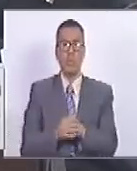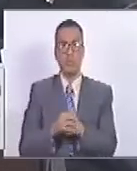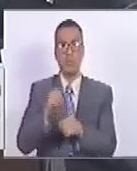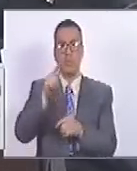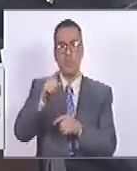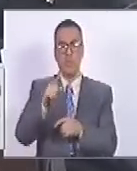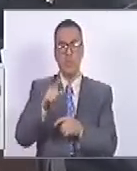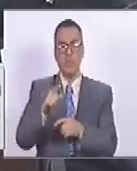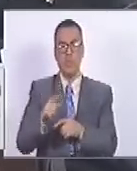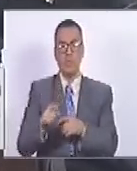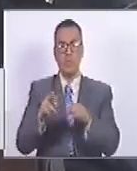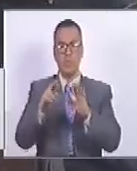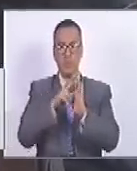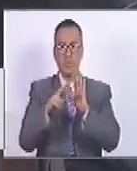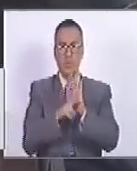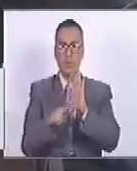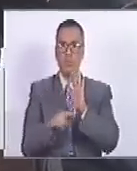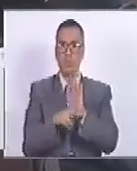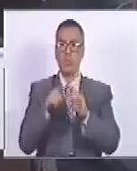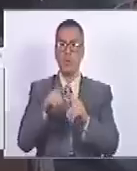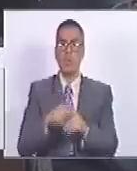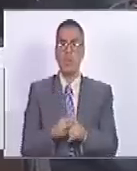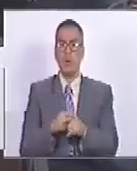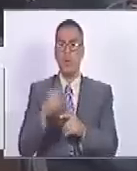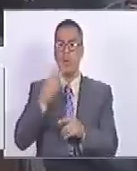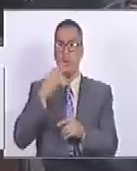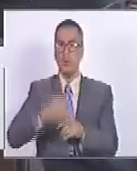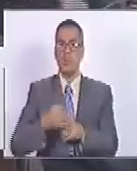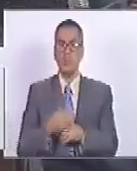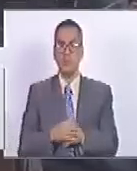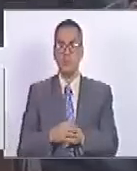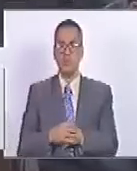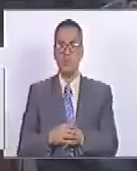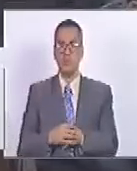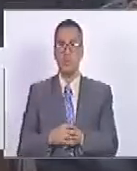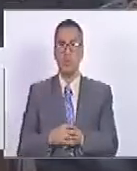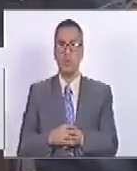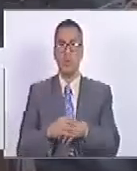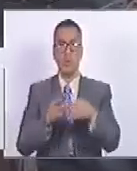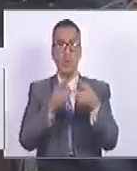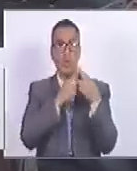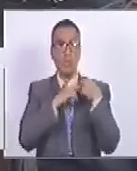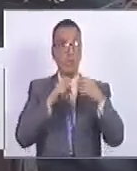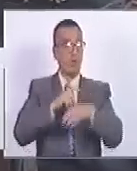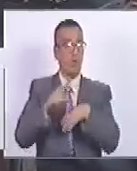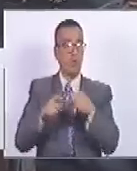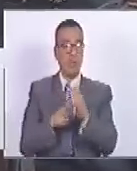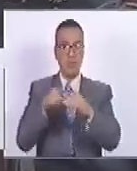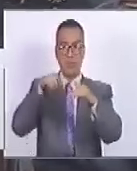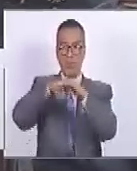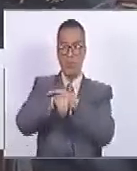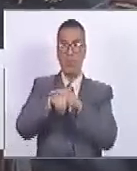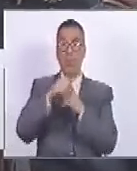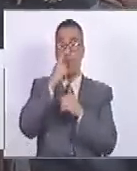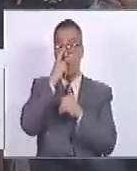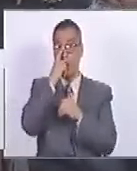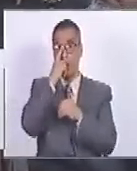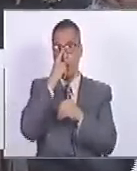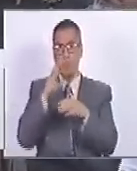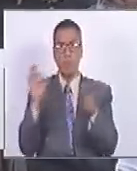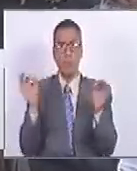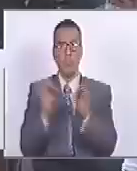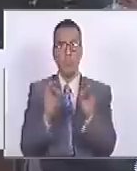esta resolución que, sin duda, cargada de absoluta intromisión y de